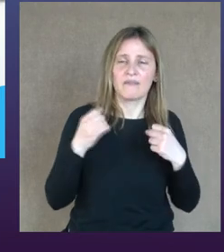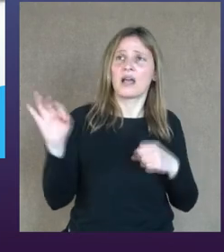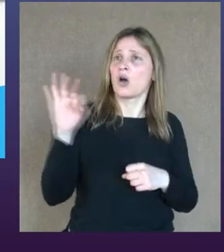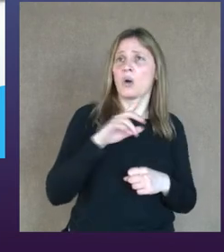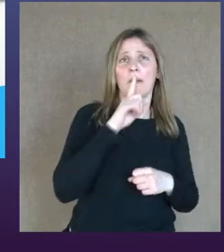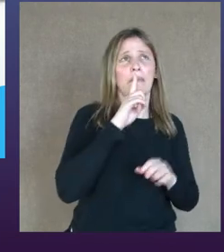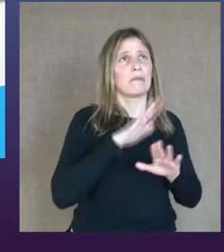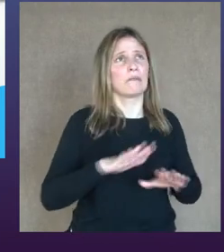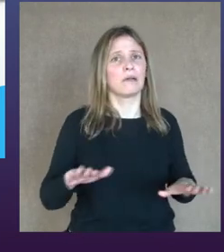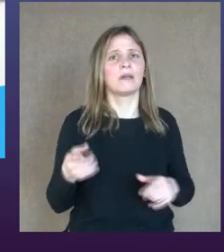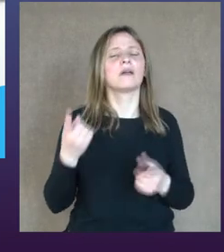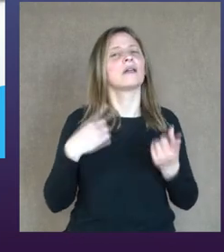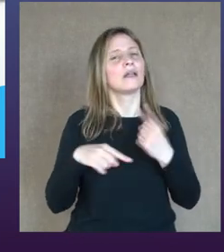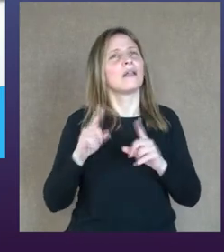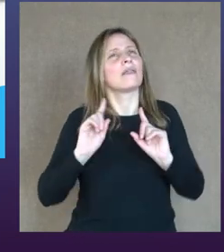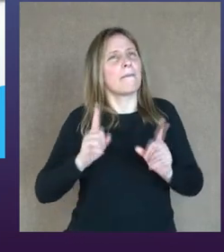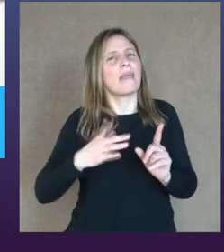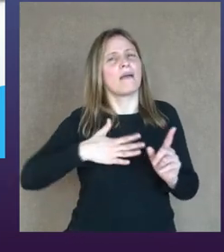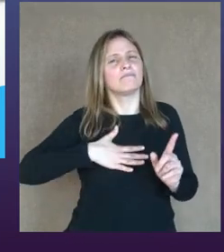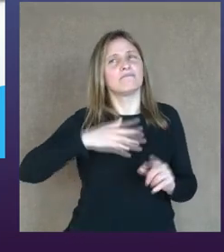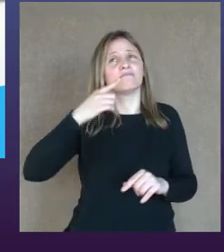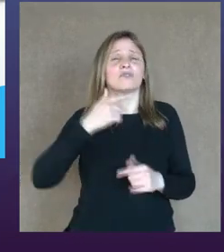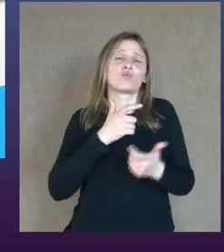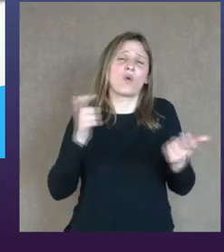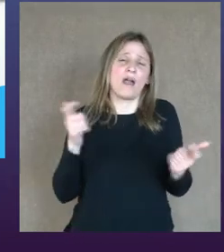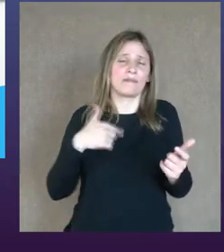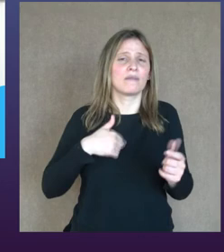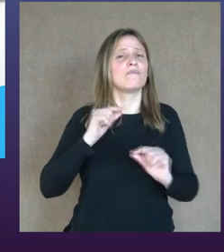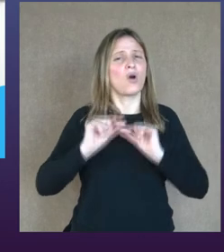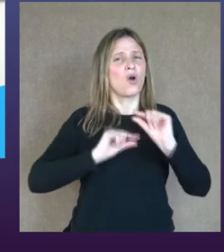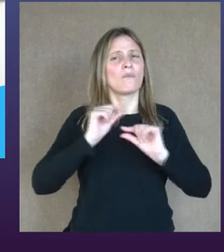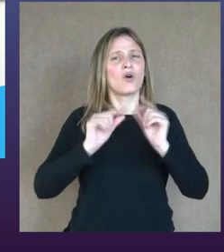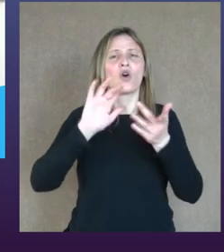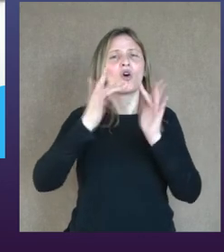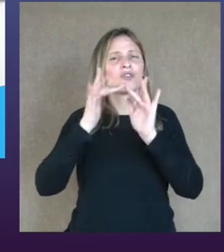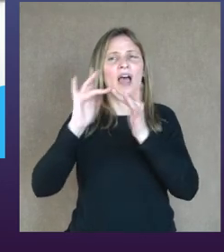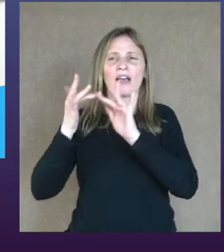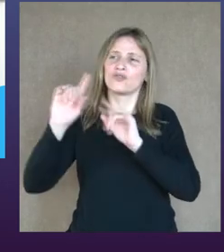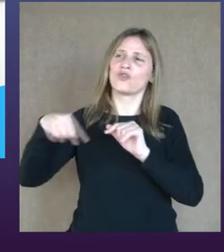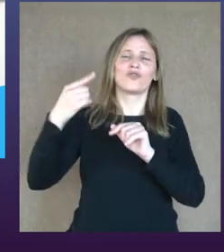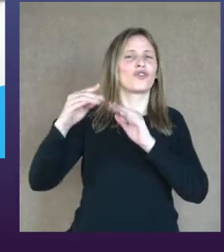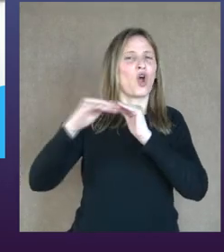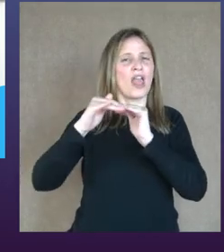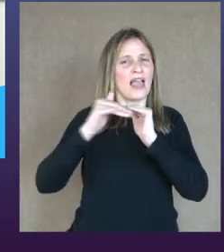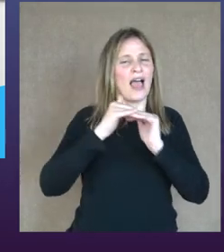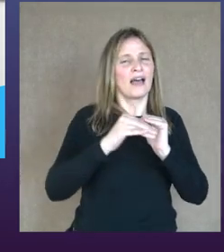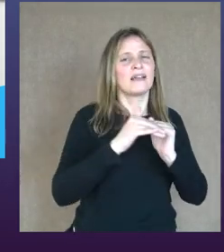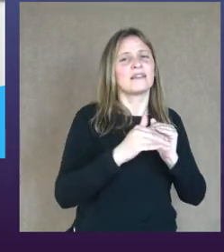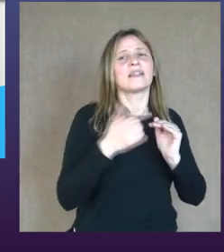desconocida. Y lo que a mí me pasó, por suerte, fue que de a poco empecé a estar en contacto con otros colegas y se fueron